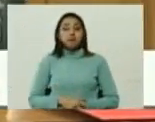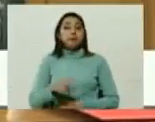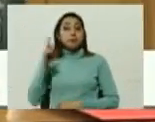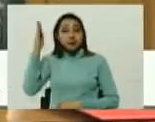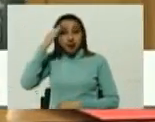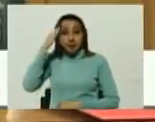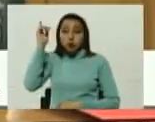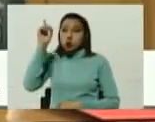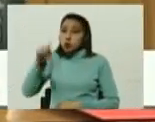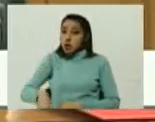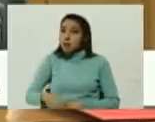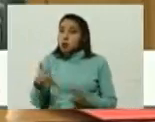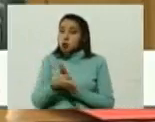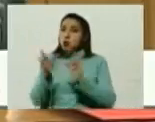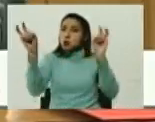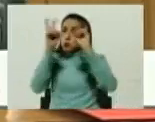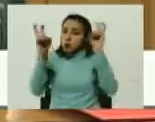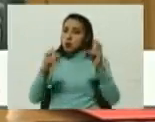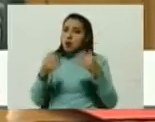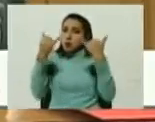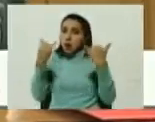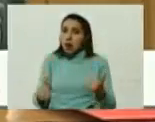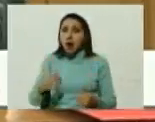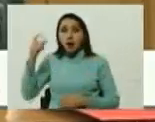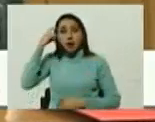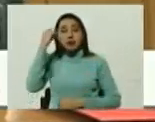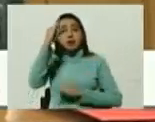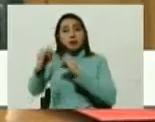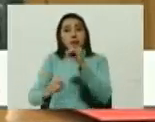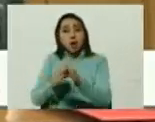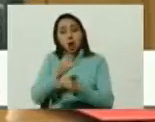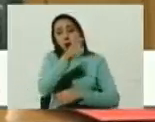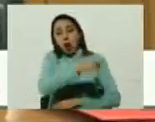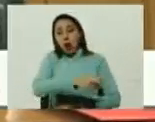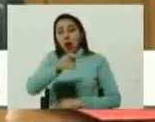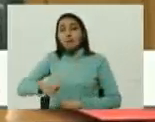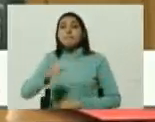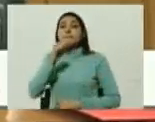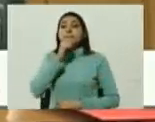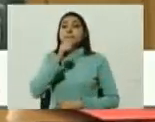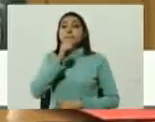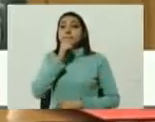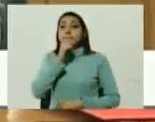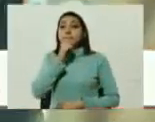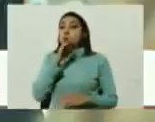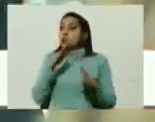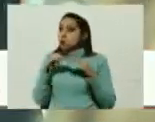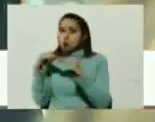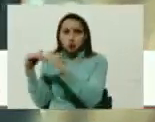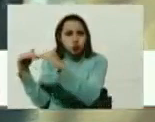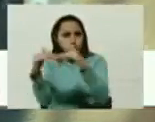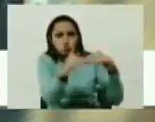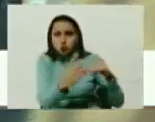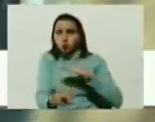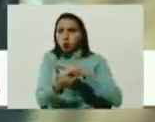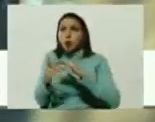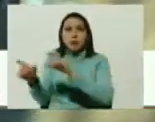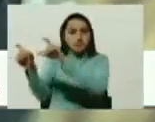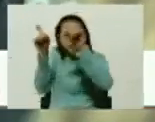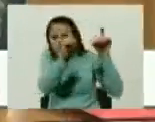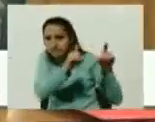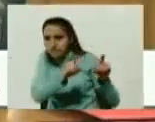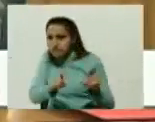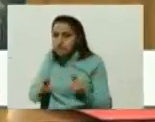que el tema central del día internacional de las personas de edad es la equidad digital para todas las edades